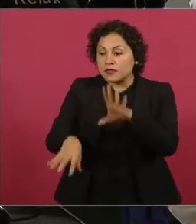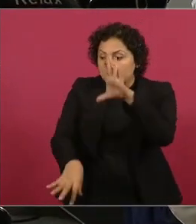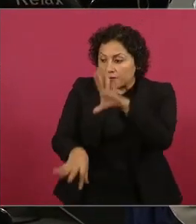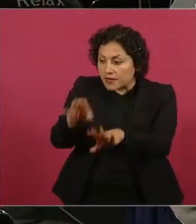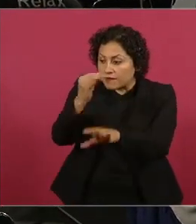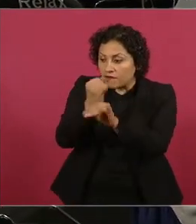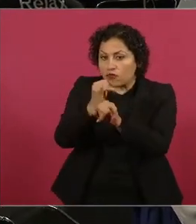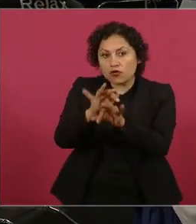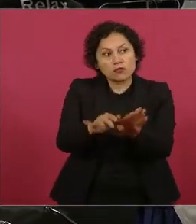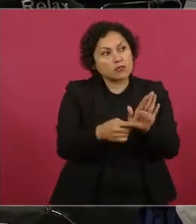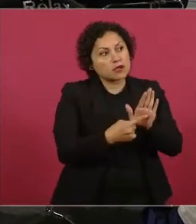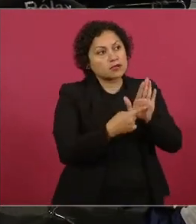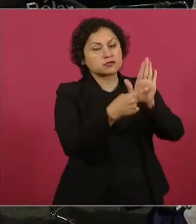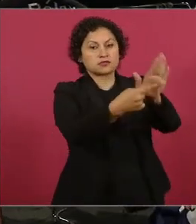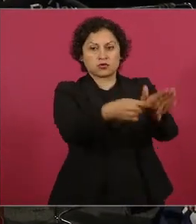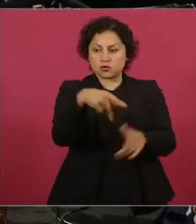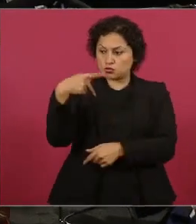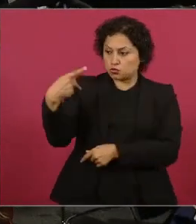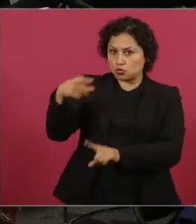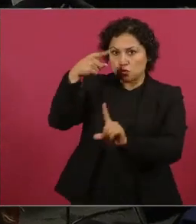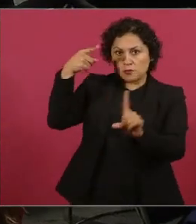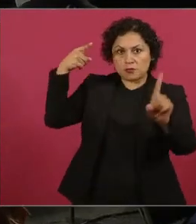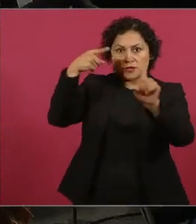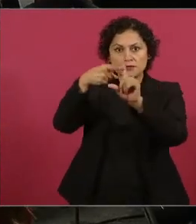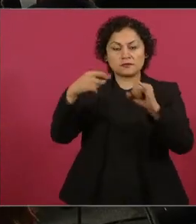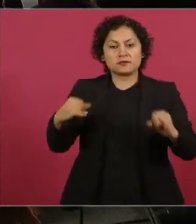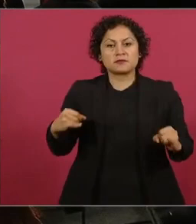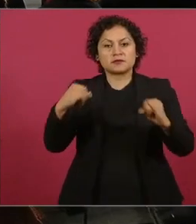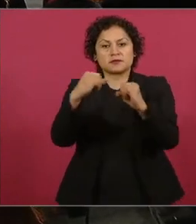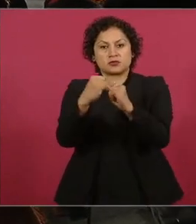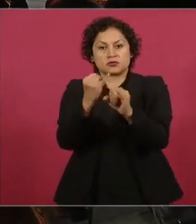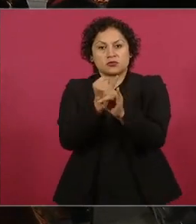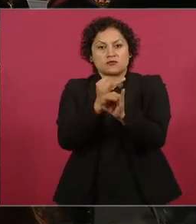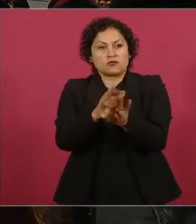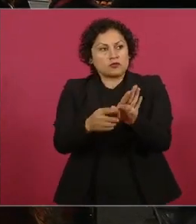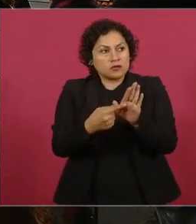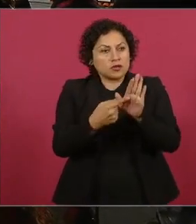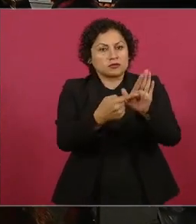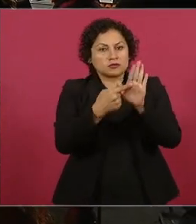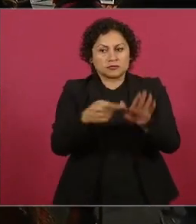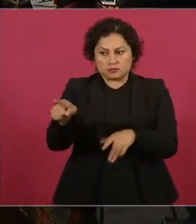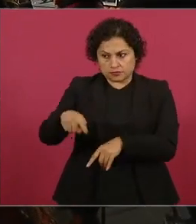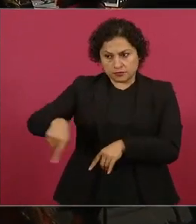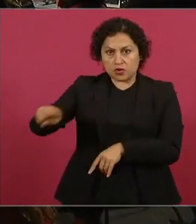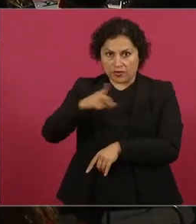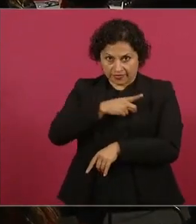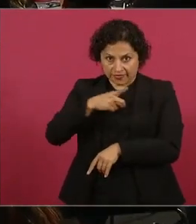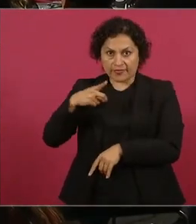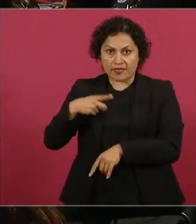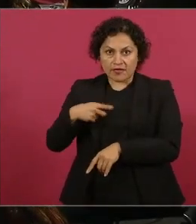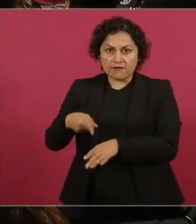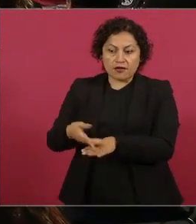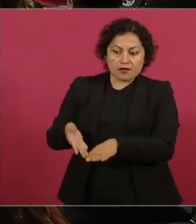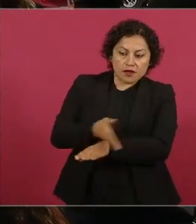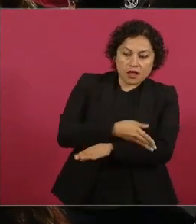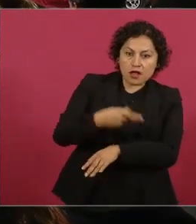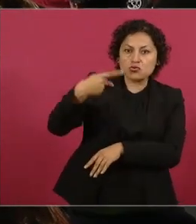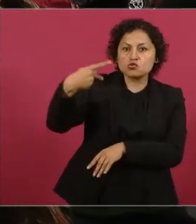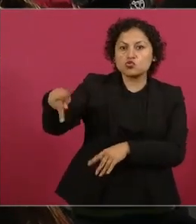Instituto Nacional de Transparencia, pues todos los gastos que han hecho de forma